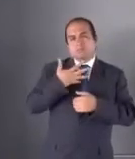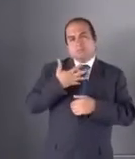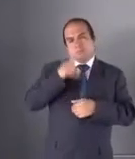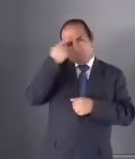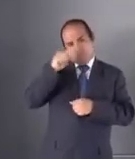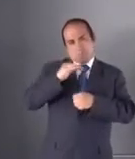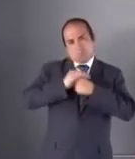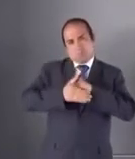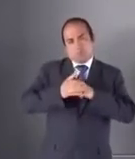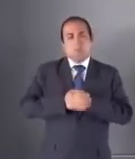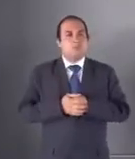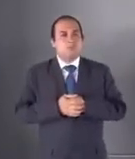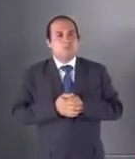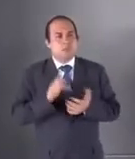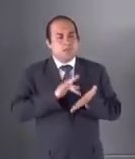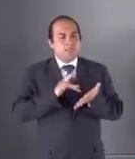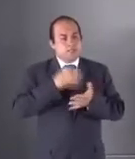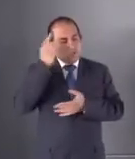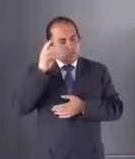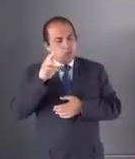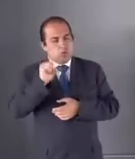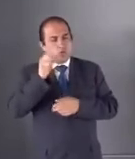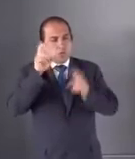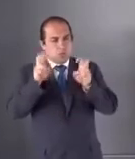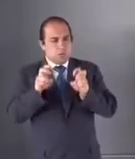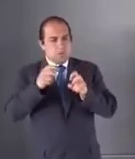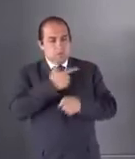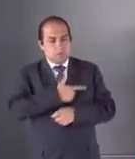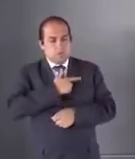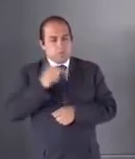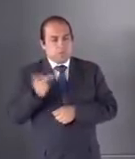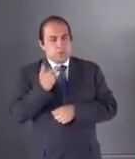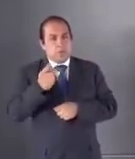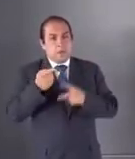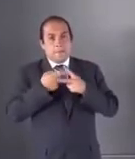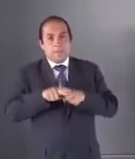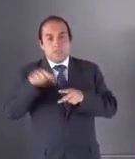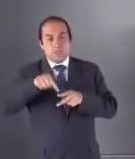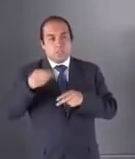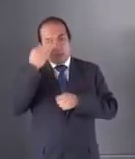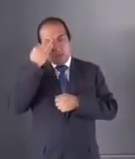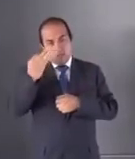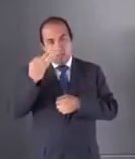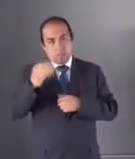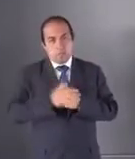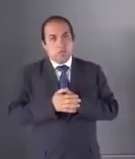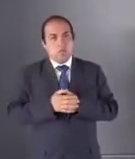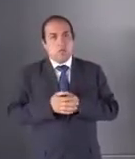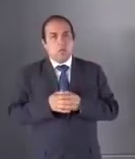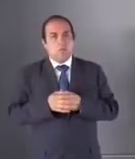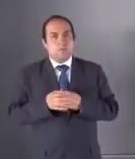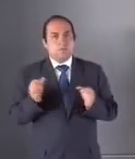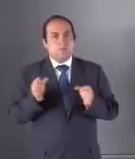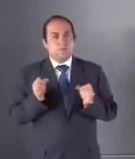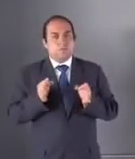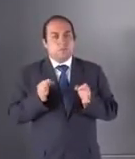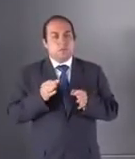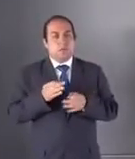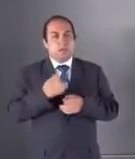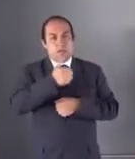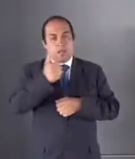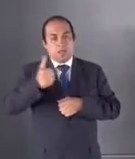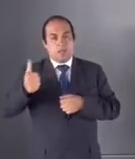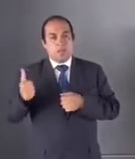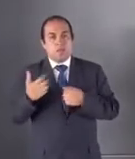Gracias. Doctora, en otro tema me gustaría preguntarle, ya empezó esta temporada invernal, cada año hay una campaña, este